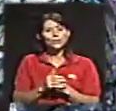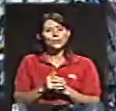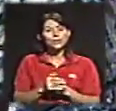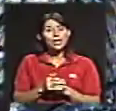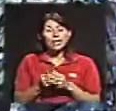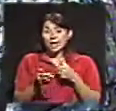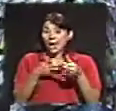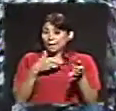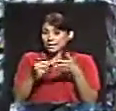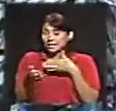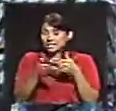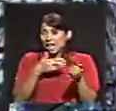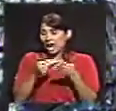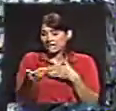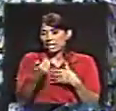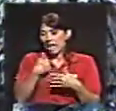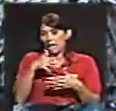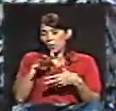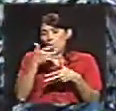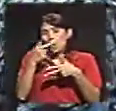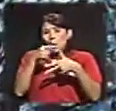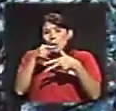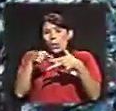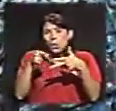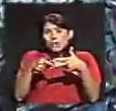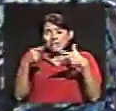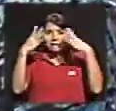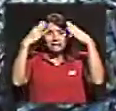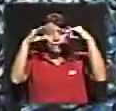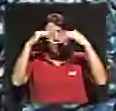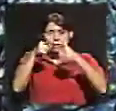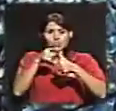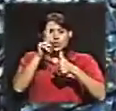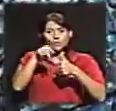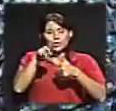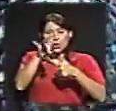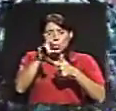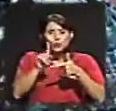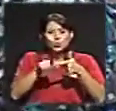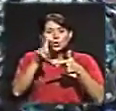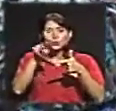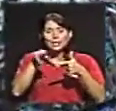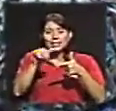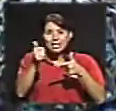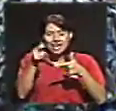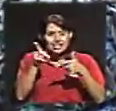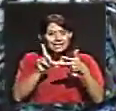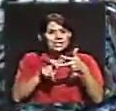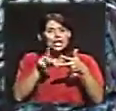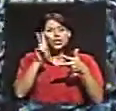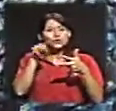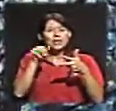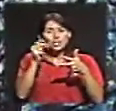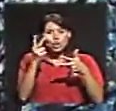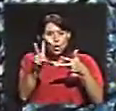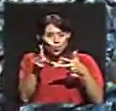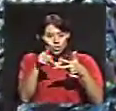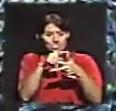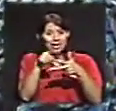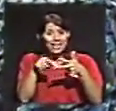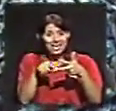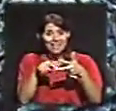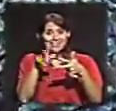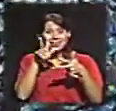a pesar de que existen como tres informes, es en el 2008, otro en el 2010, inclusive en el 2012,